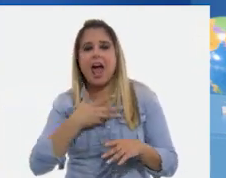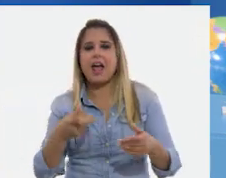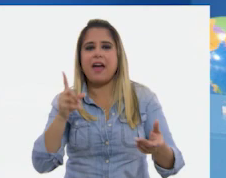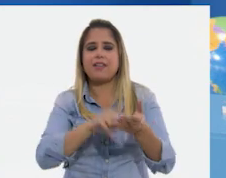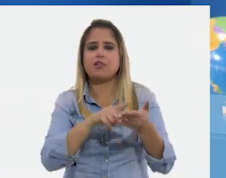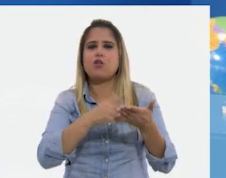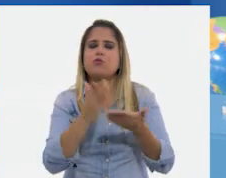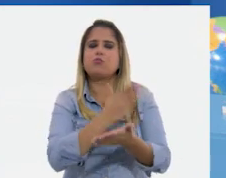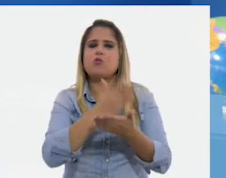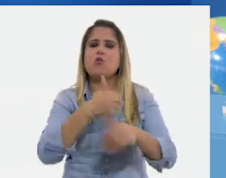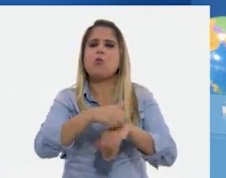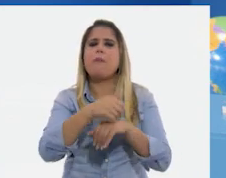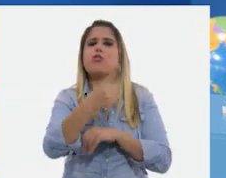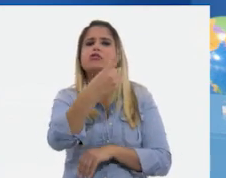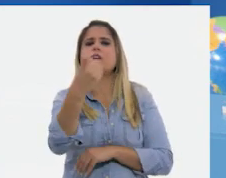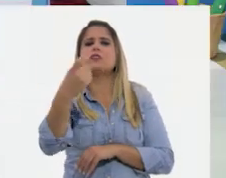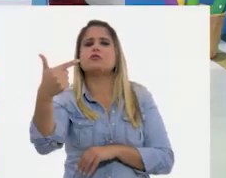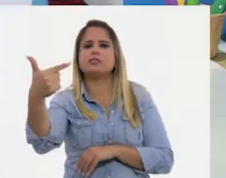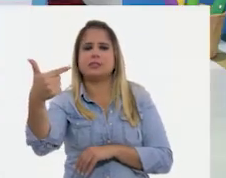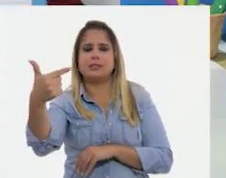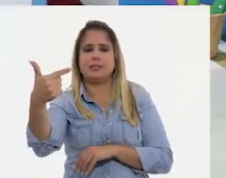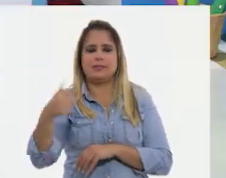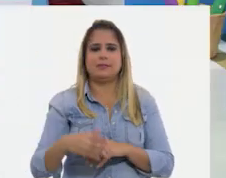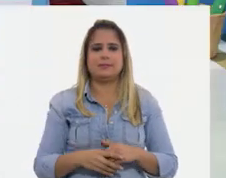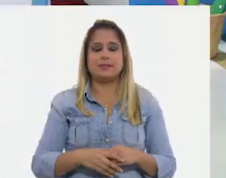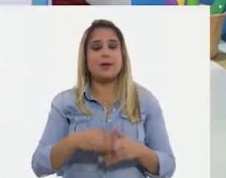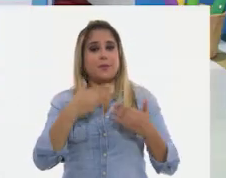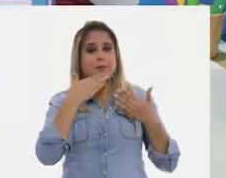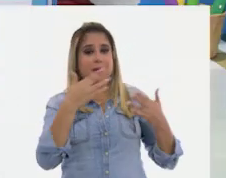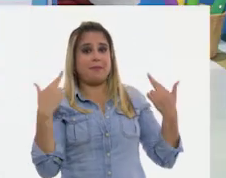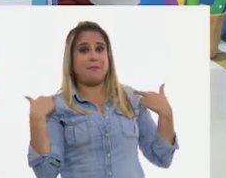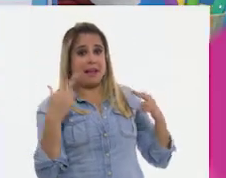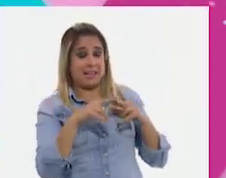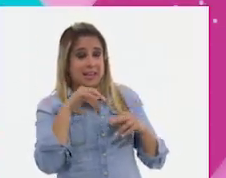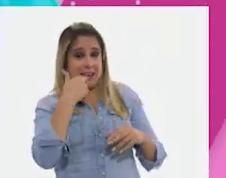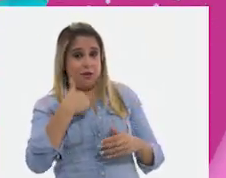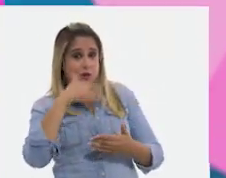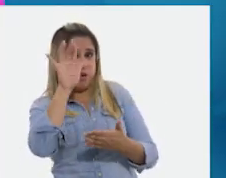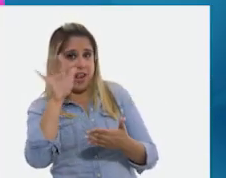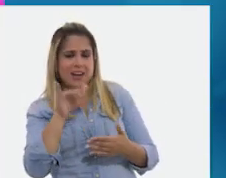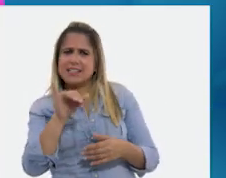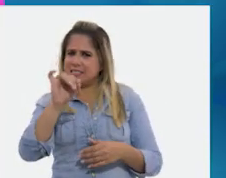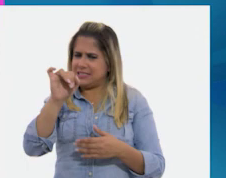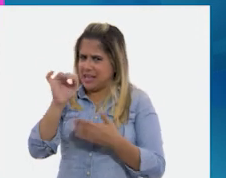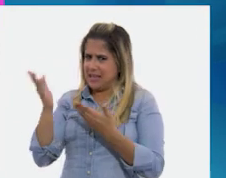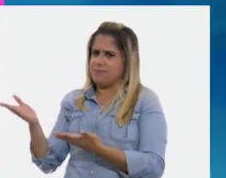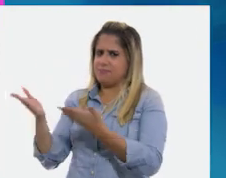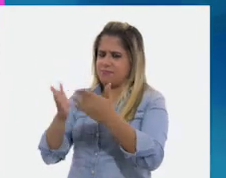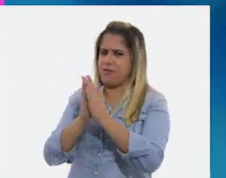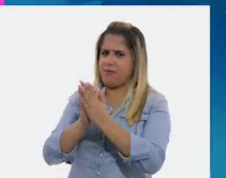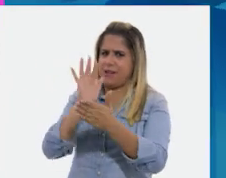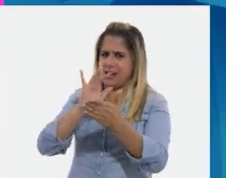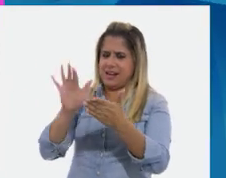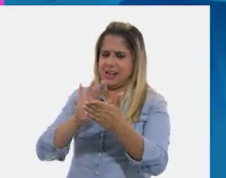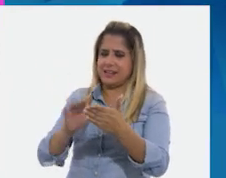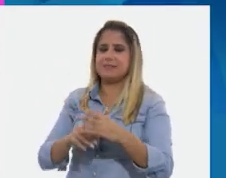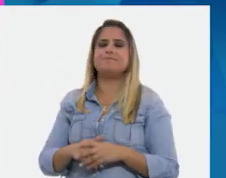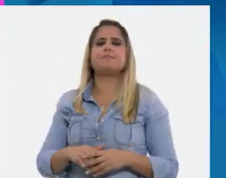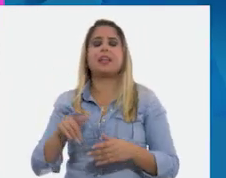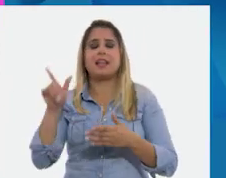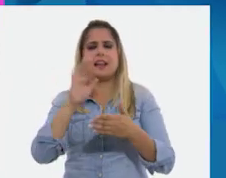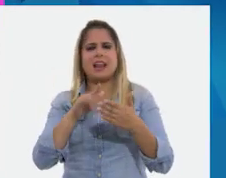la página 107. Ah, muy bien, maestra. ¿Le parece si yo lo leo? Sí, con gusto. Por favor, apóyame. Claro que sí,